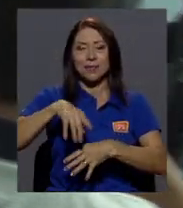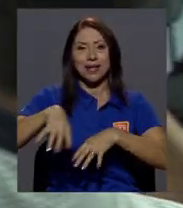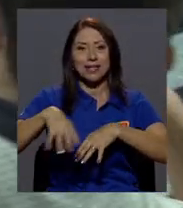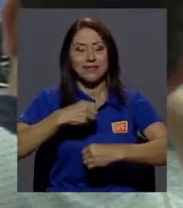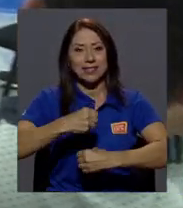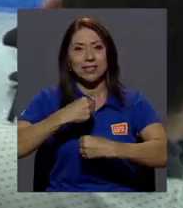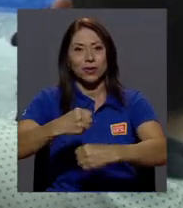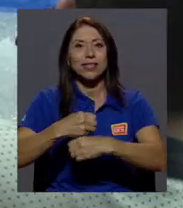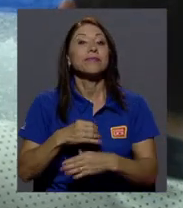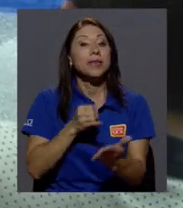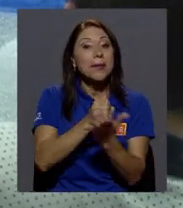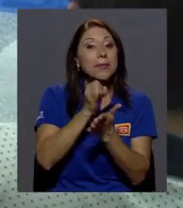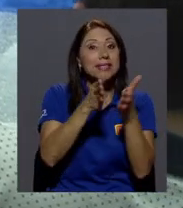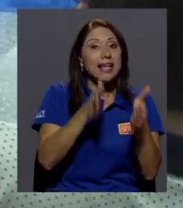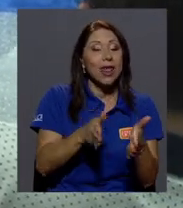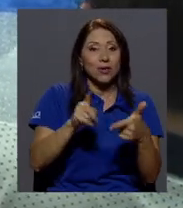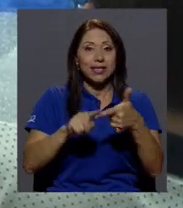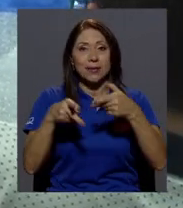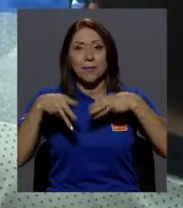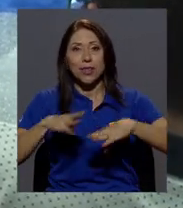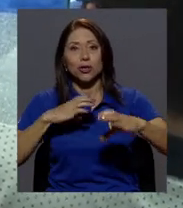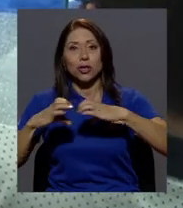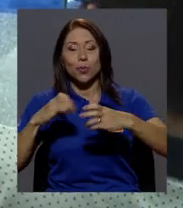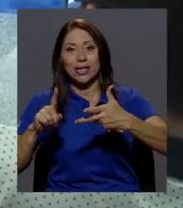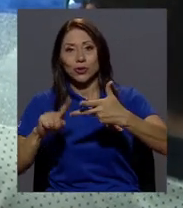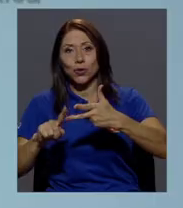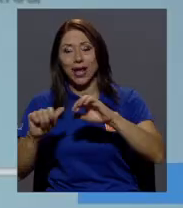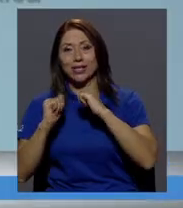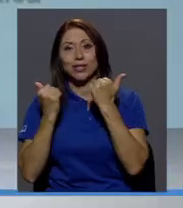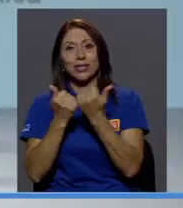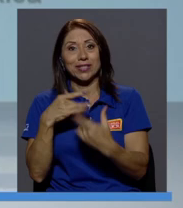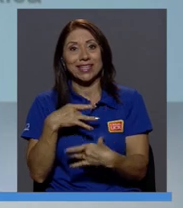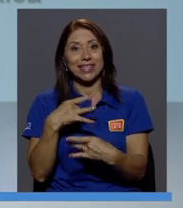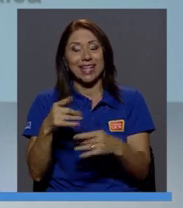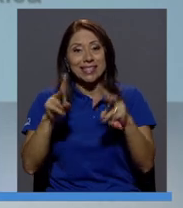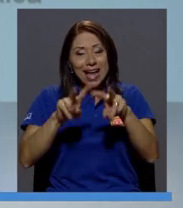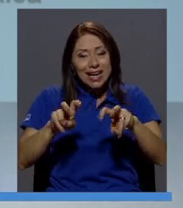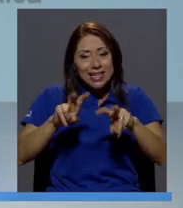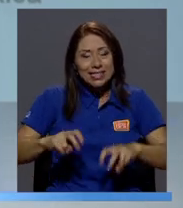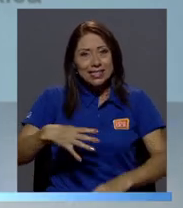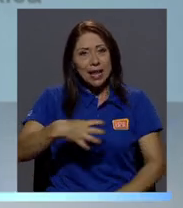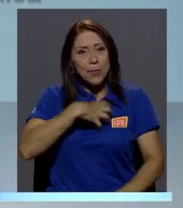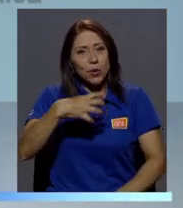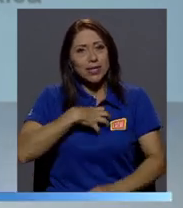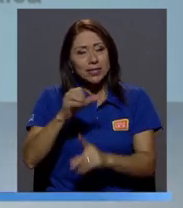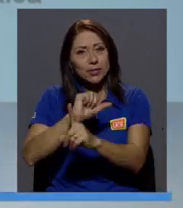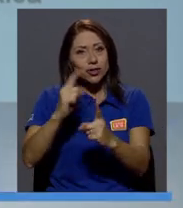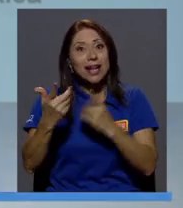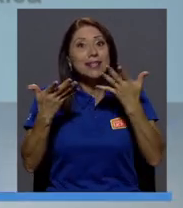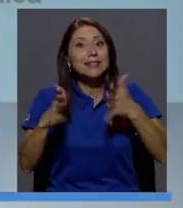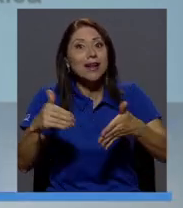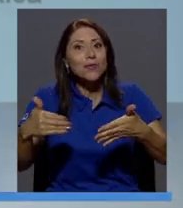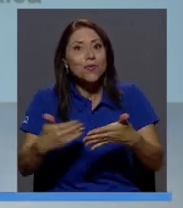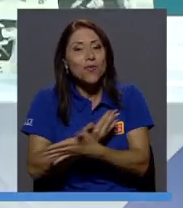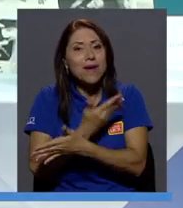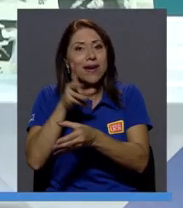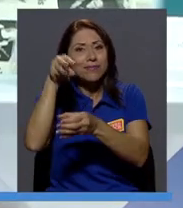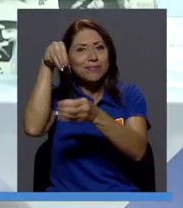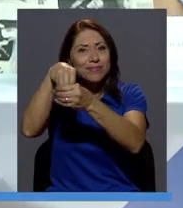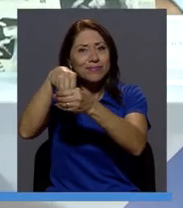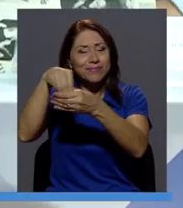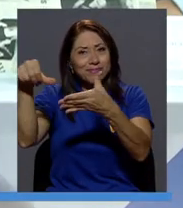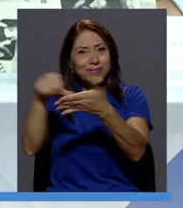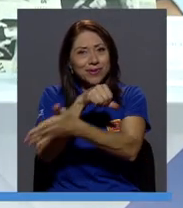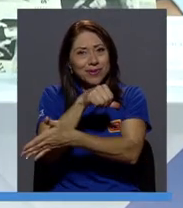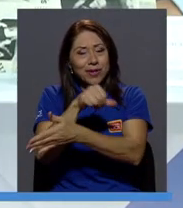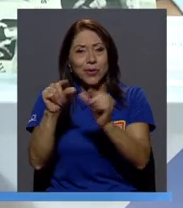Los investigadores, los medios de comunicación y las organizaciones interesadas en el análisis de la protesta social cuentan con una nueva herramienta.